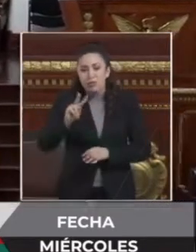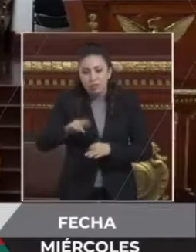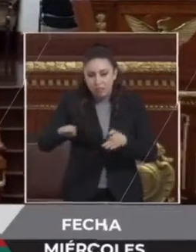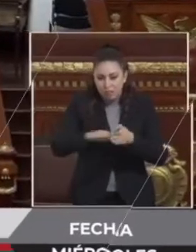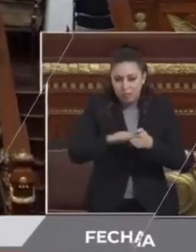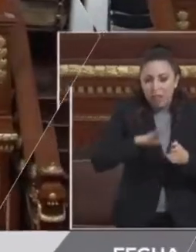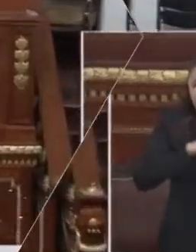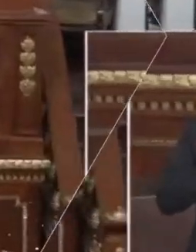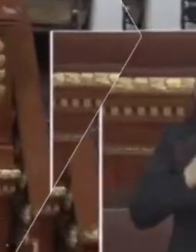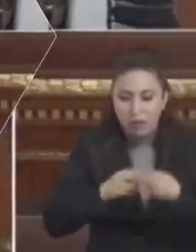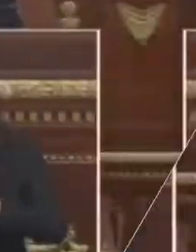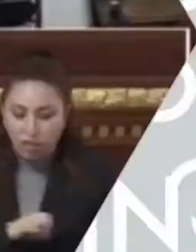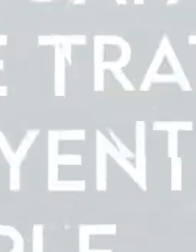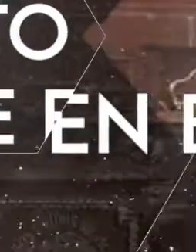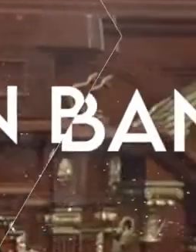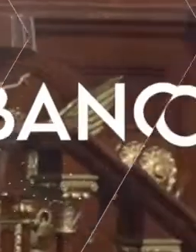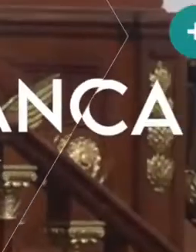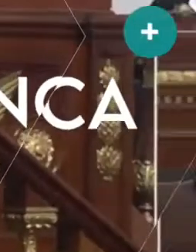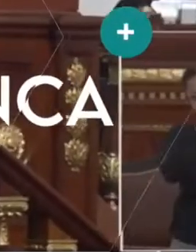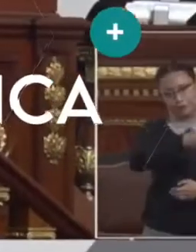regulatoria.